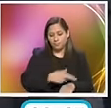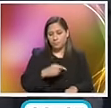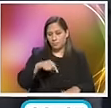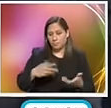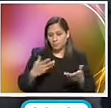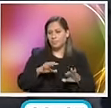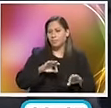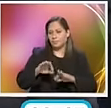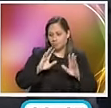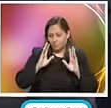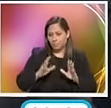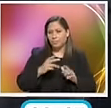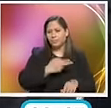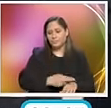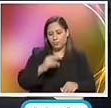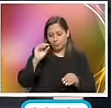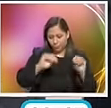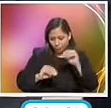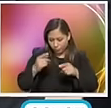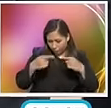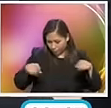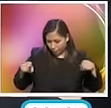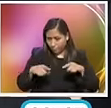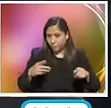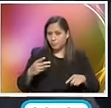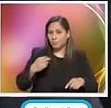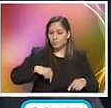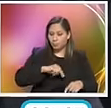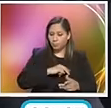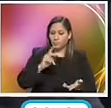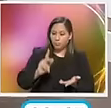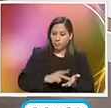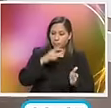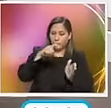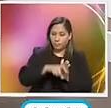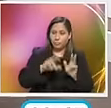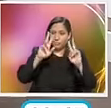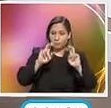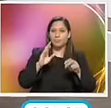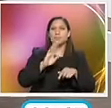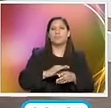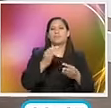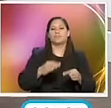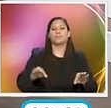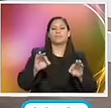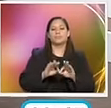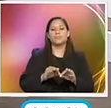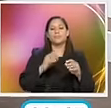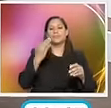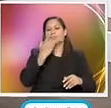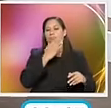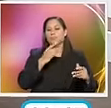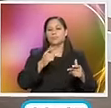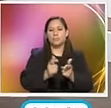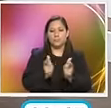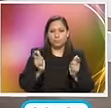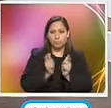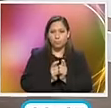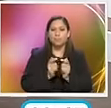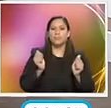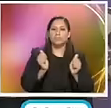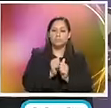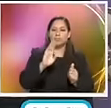estamos trabajando en esto, en los arreglos musicales, estamos regrabando los temas más emblemáticos de la Sabrosura, pero lo vamos a hacer con una